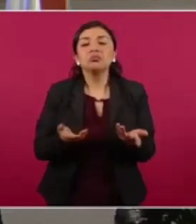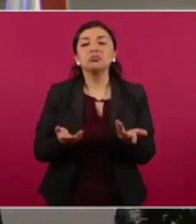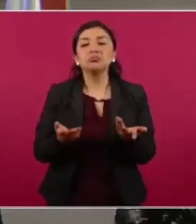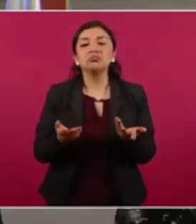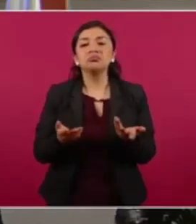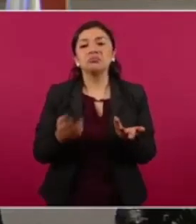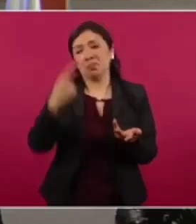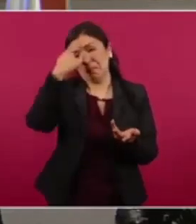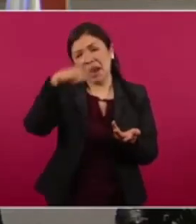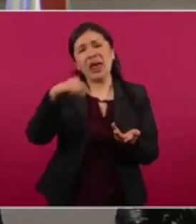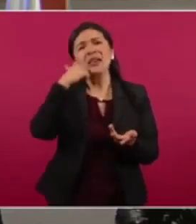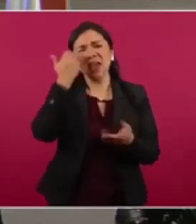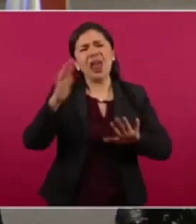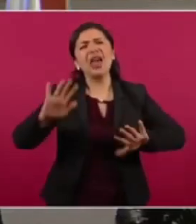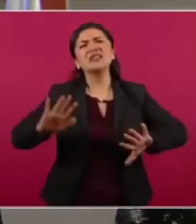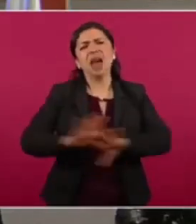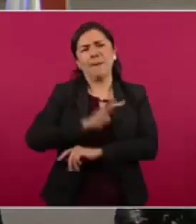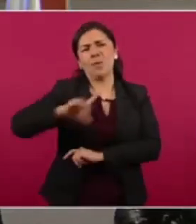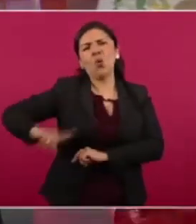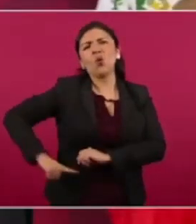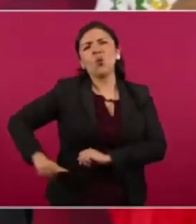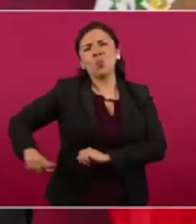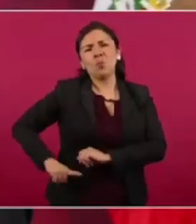a un cambio de gobierno.